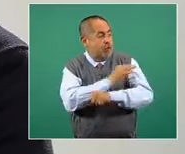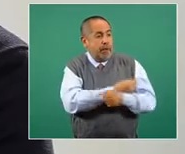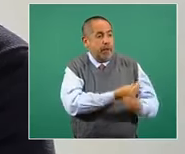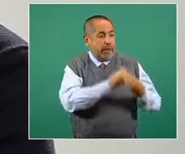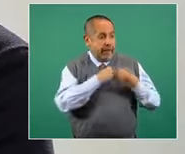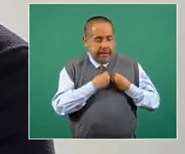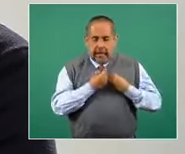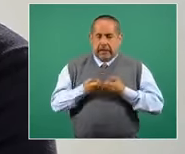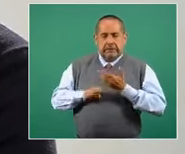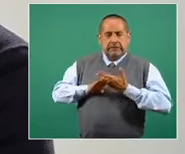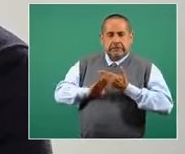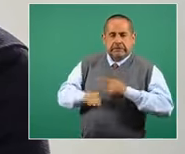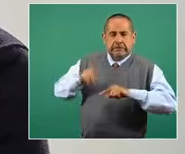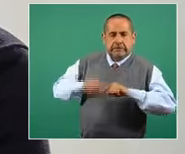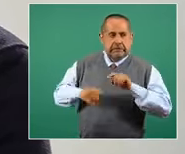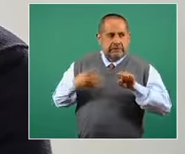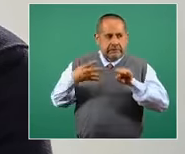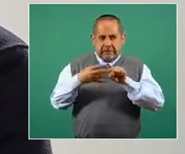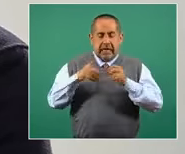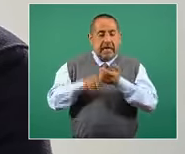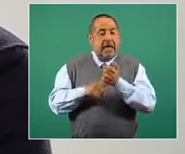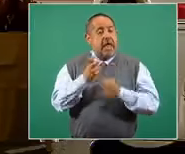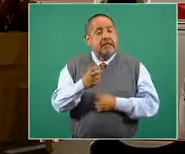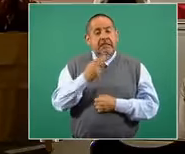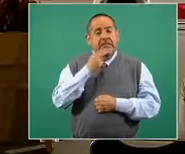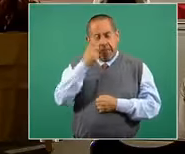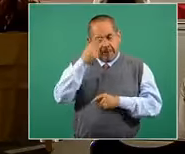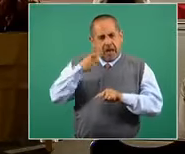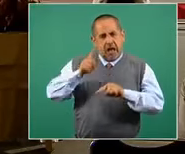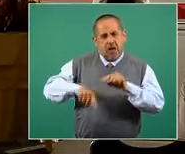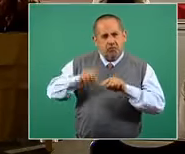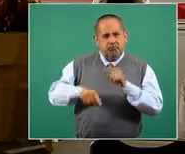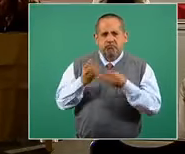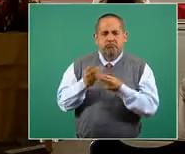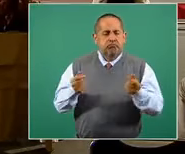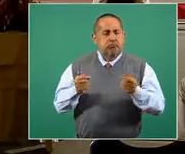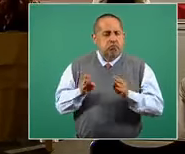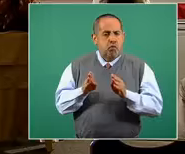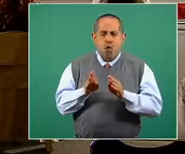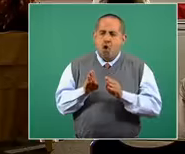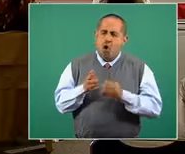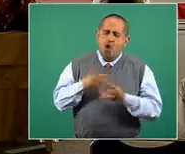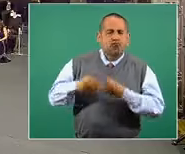de la vacuna, es la que le dará la capacidad de poder recuperarse.